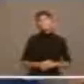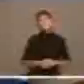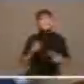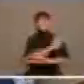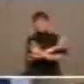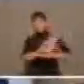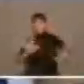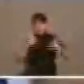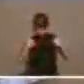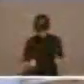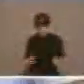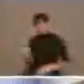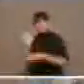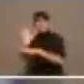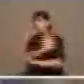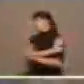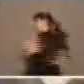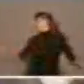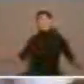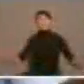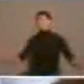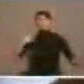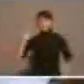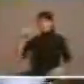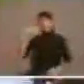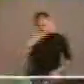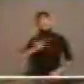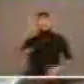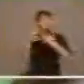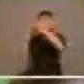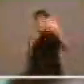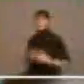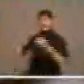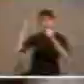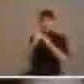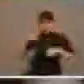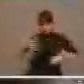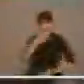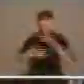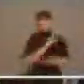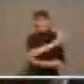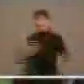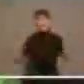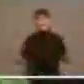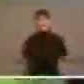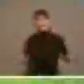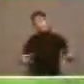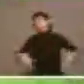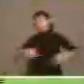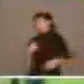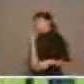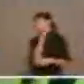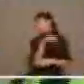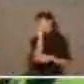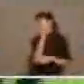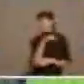Nada, no represento a nada. Soy un joven canario que lucha y trabaja y que no pinta nada. Paso